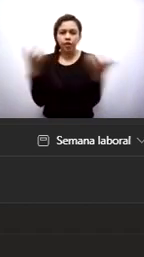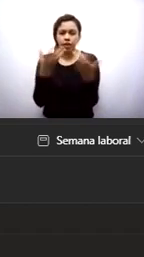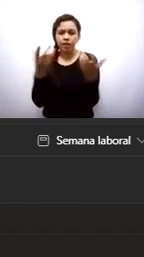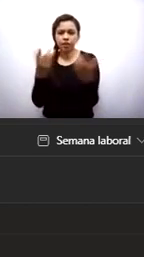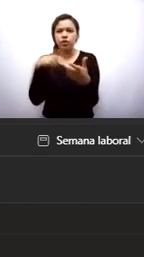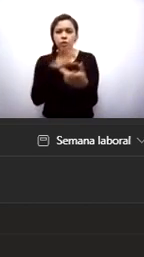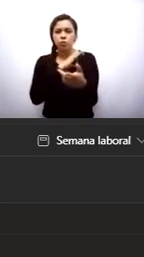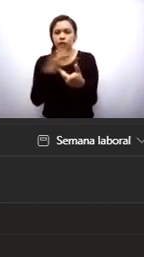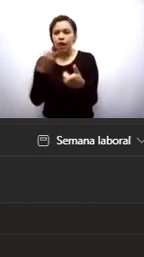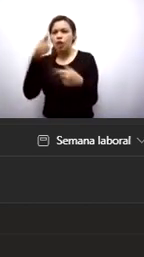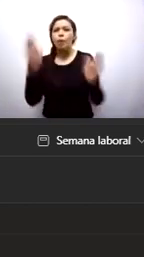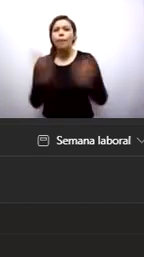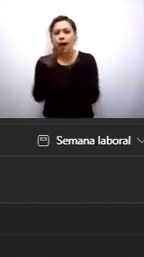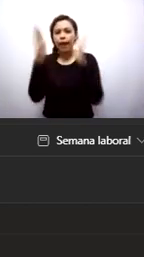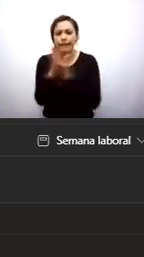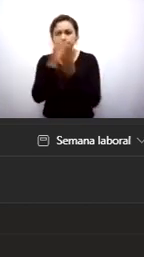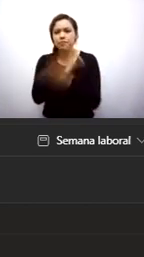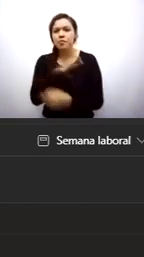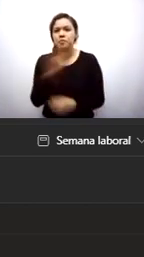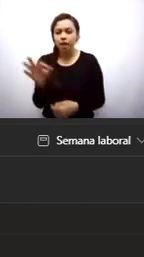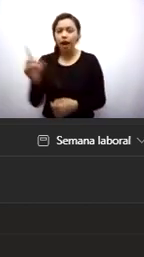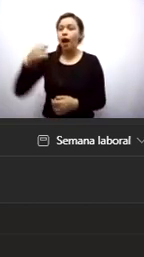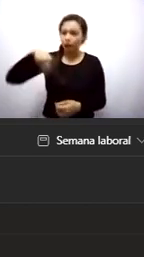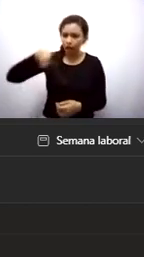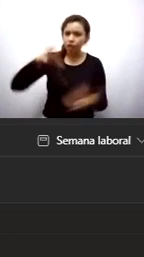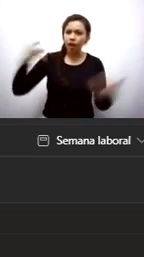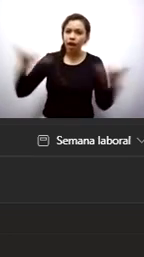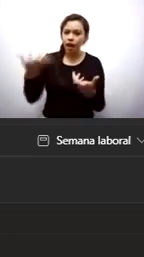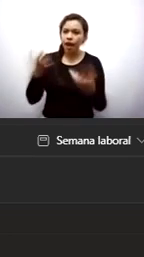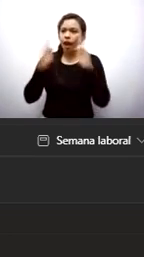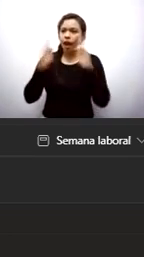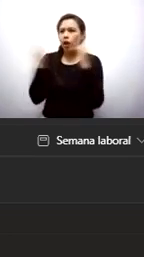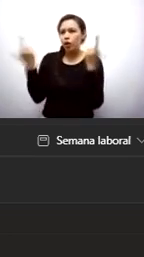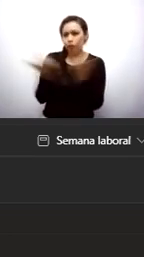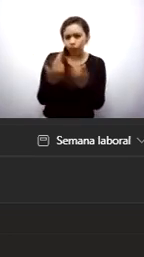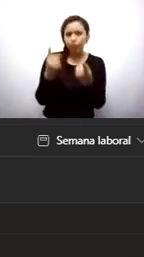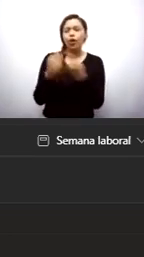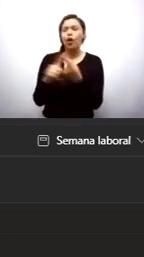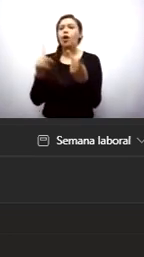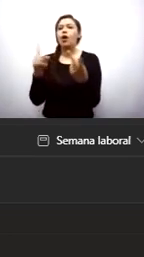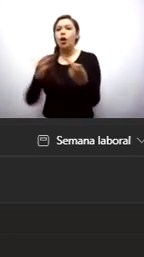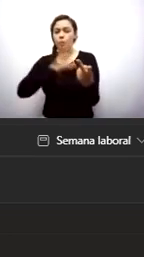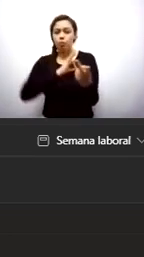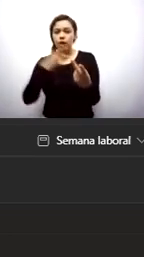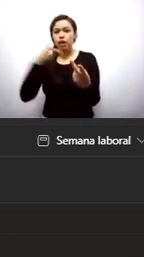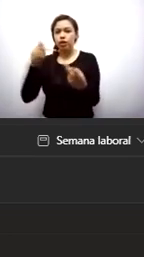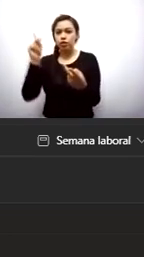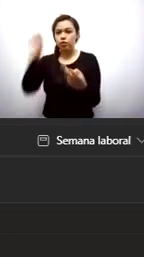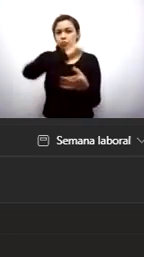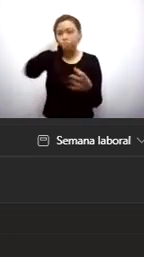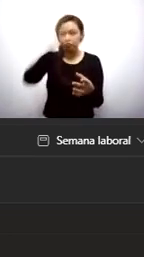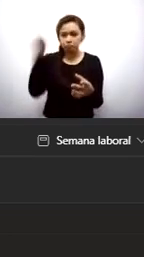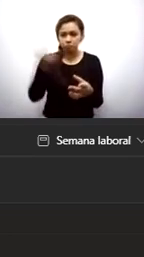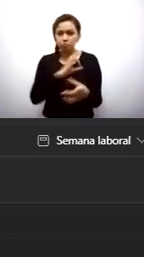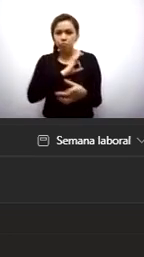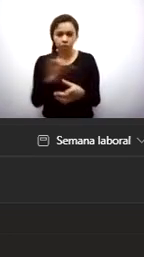tener, para que ahora ellos sean los que puedan generar desde una reunión, que ellos puedan compartir su propia pizarra, e incluso